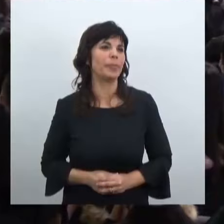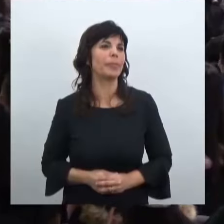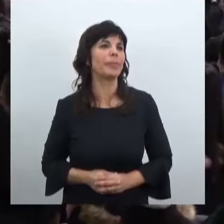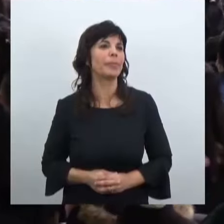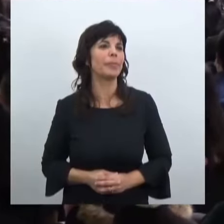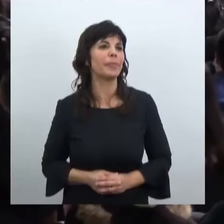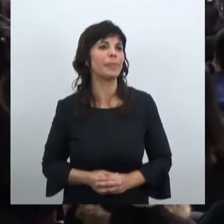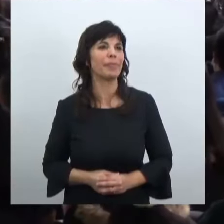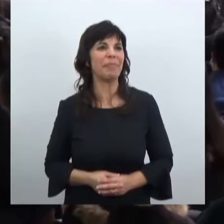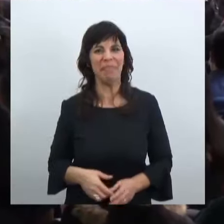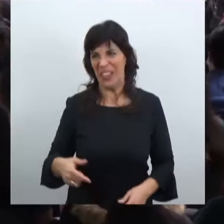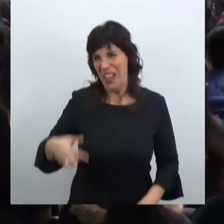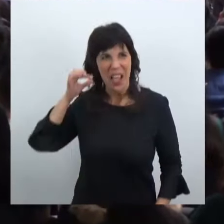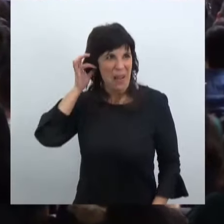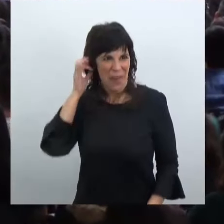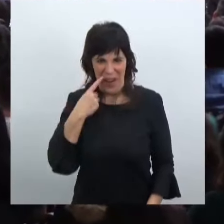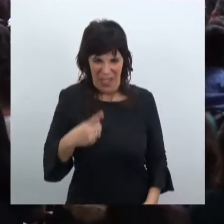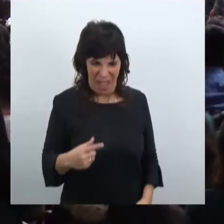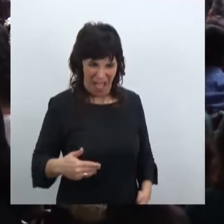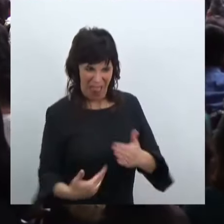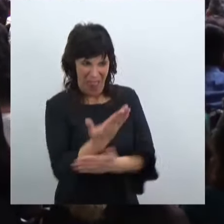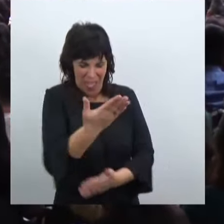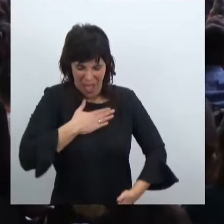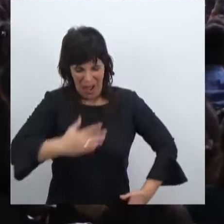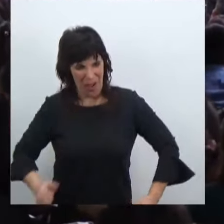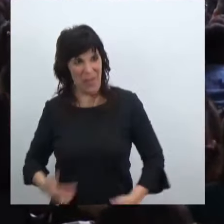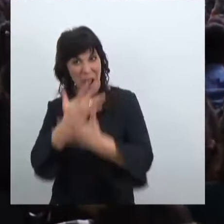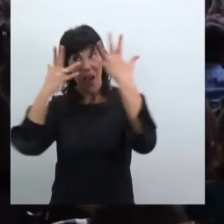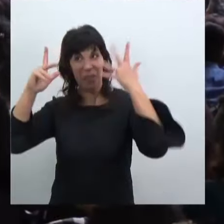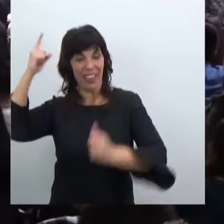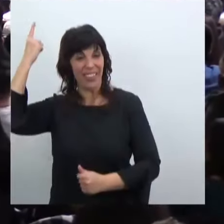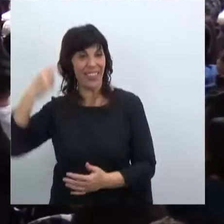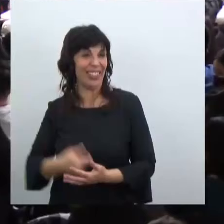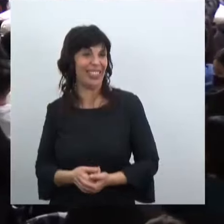Algunas dicen, este es mi día, gloria a Dios. ¿A que sí?